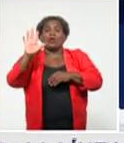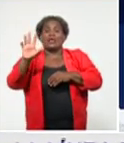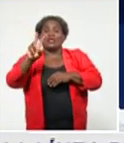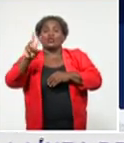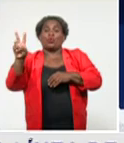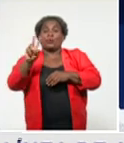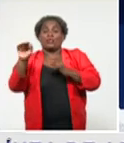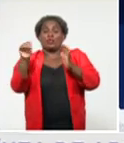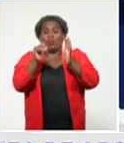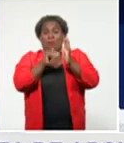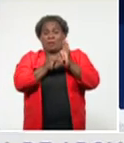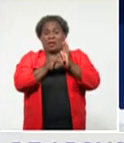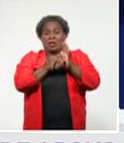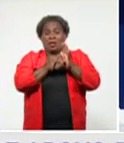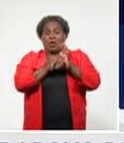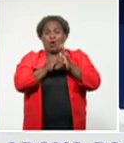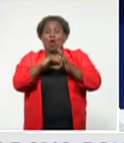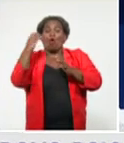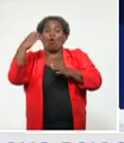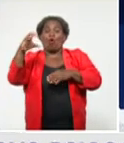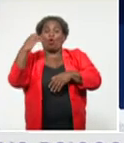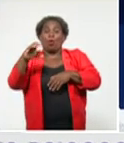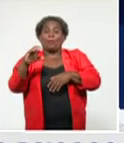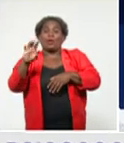522.162, Colombia,